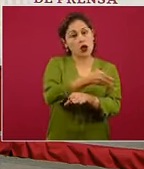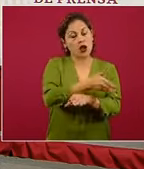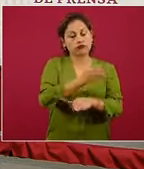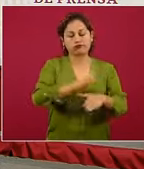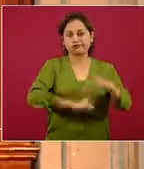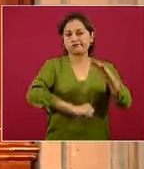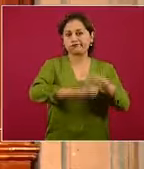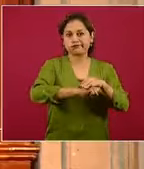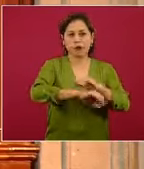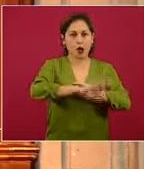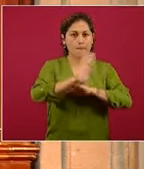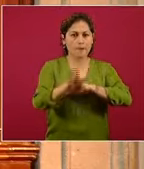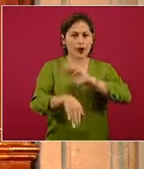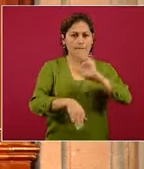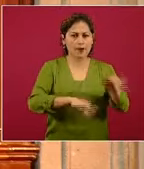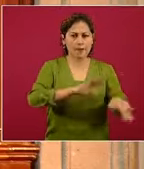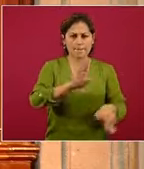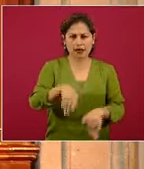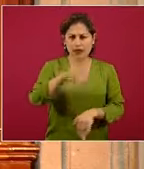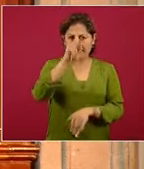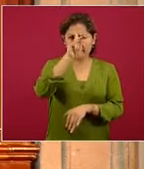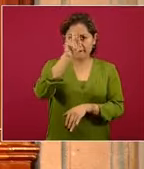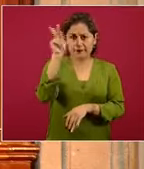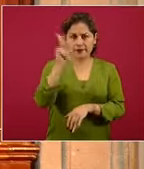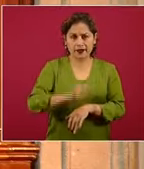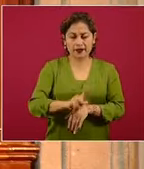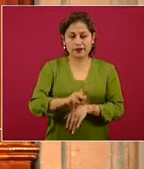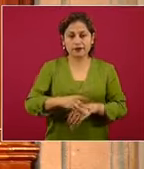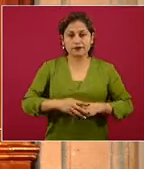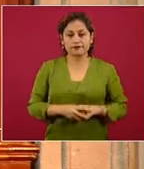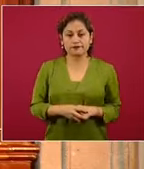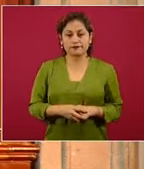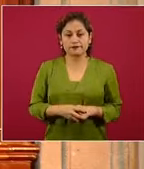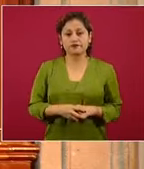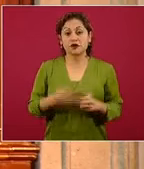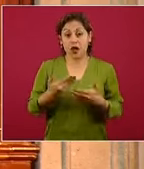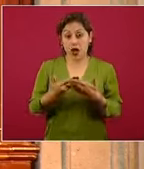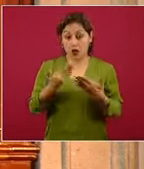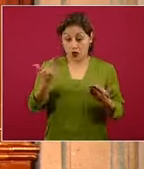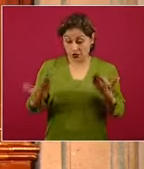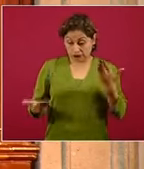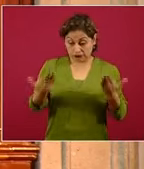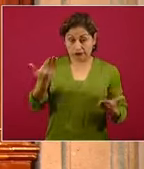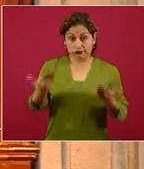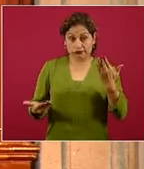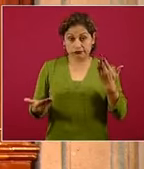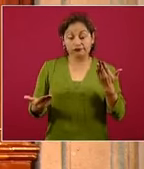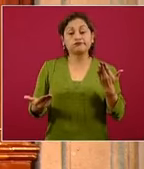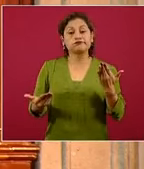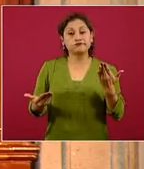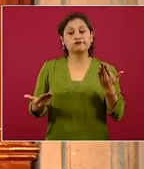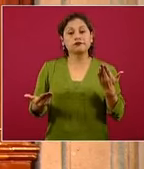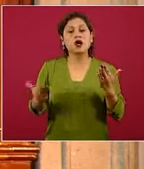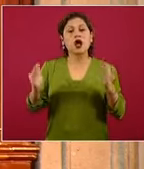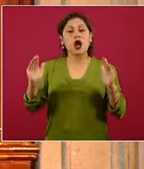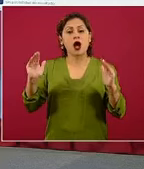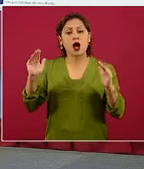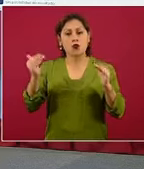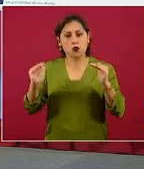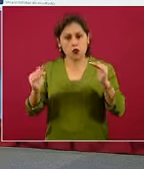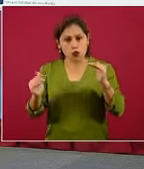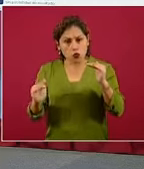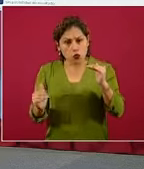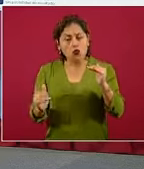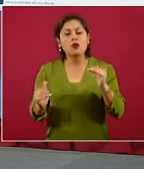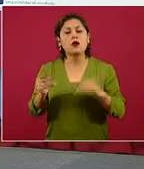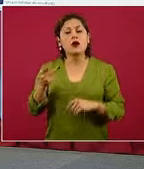tuvimos la mayor cantidad de decesos. Aún así, aunque se ha ido acortando la diferencia,